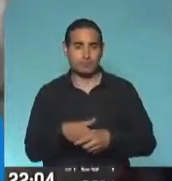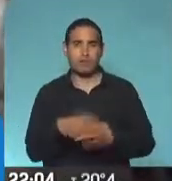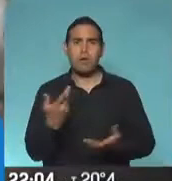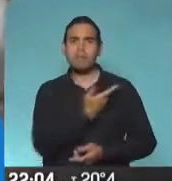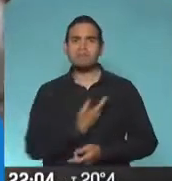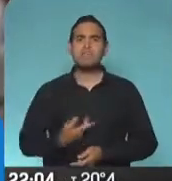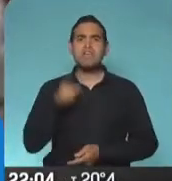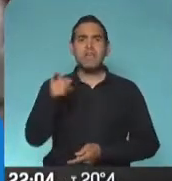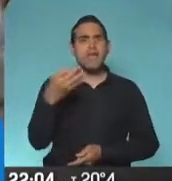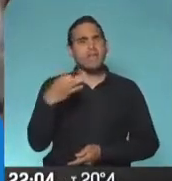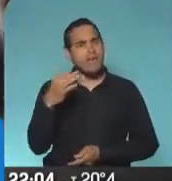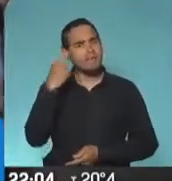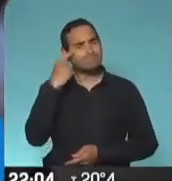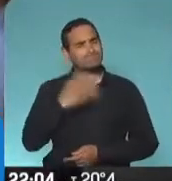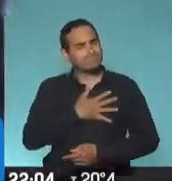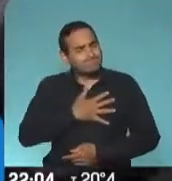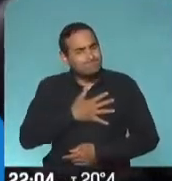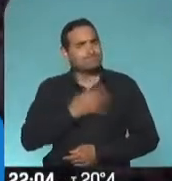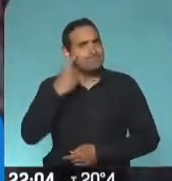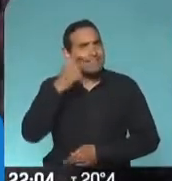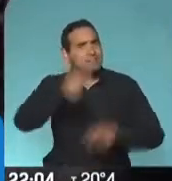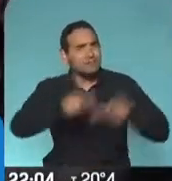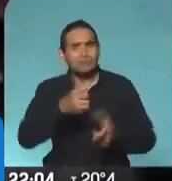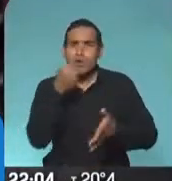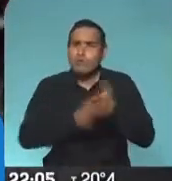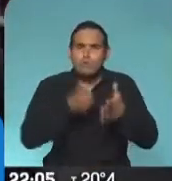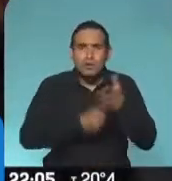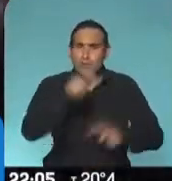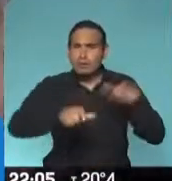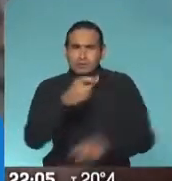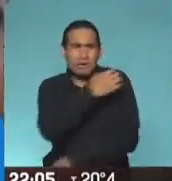no se pone la mano al corazón y vea cuánta gente está luchando, cuánta gente